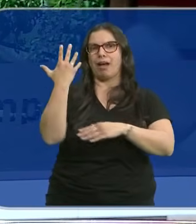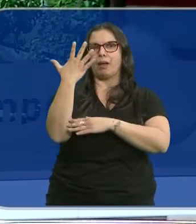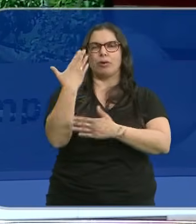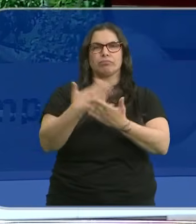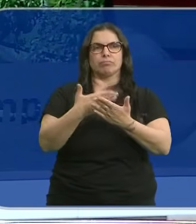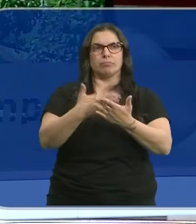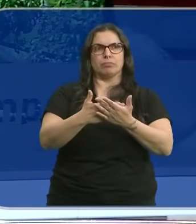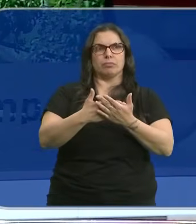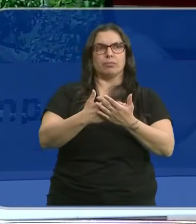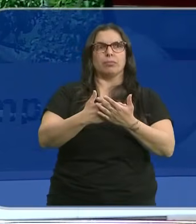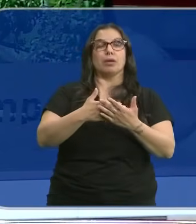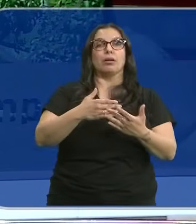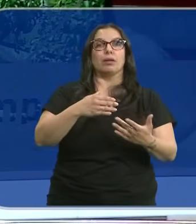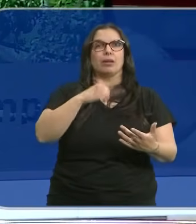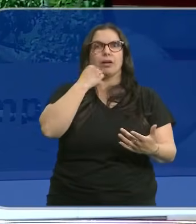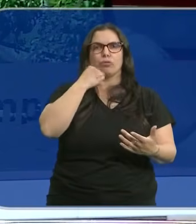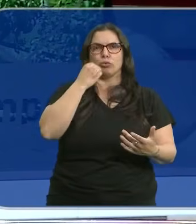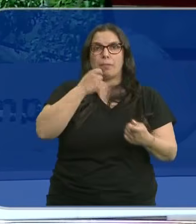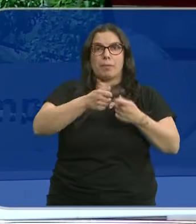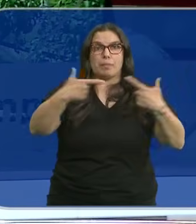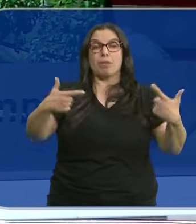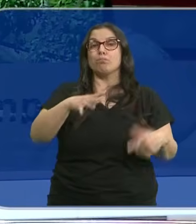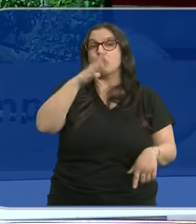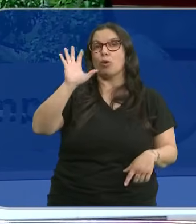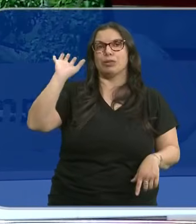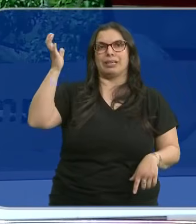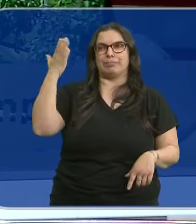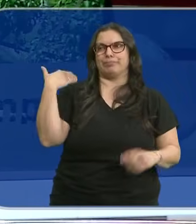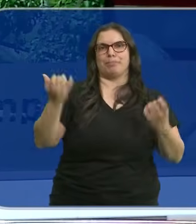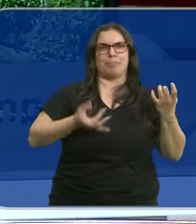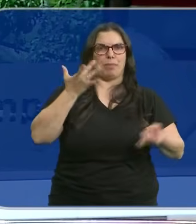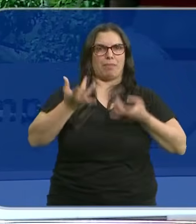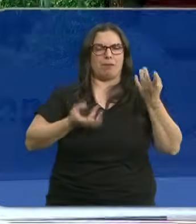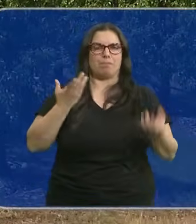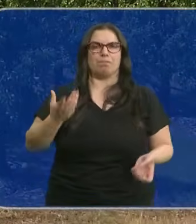mucho más fruto del previsto. La culpa, dicen, la tienen las condiciones meteorológicas de la primavera.